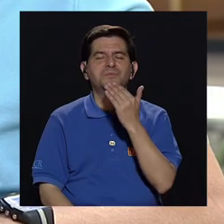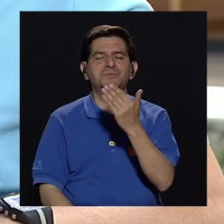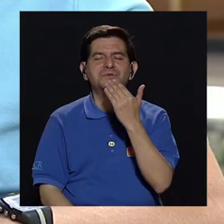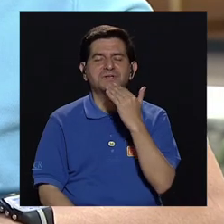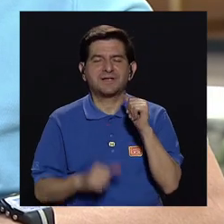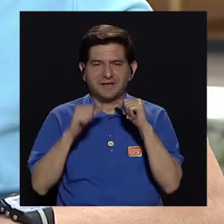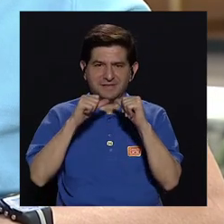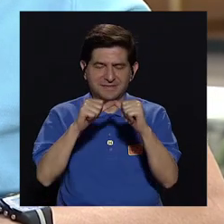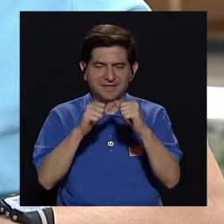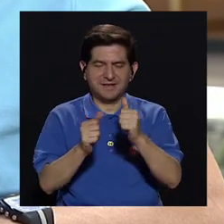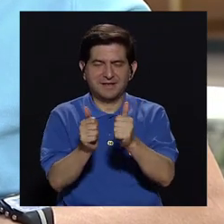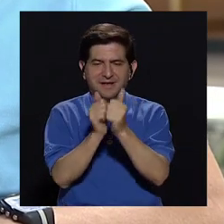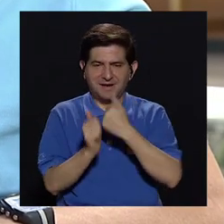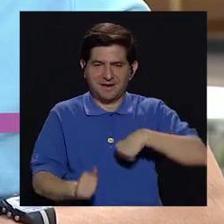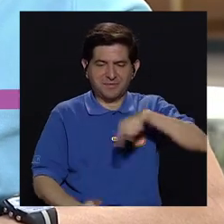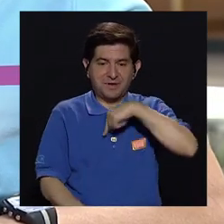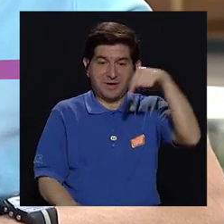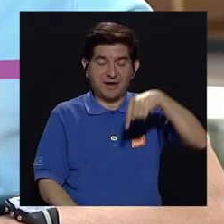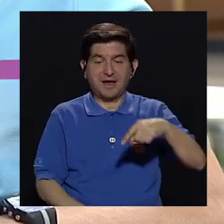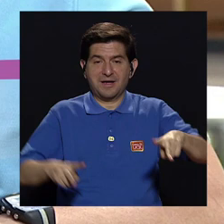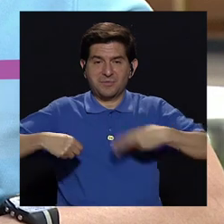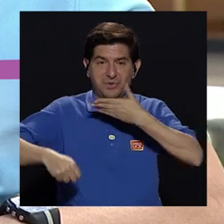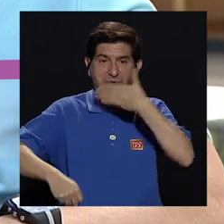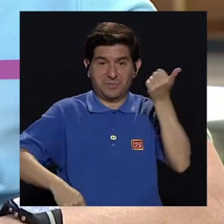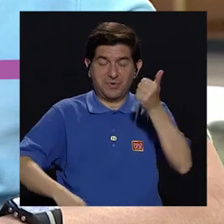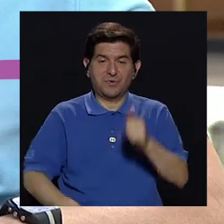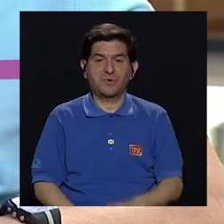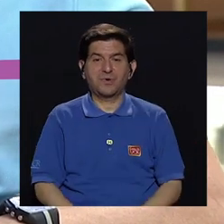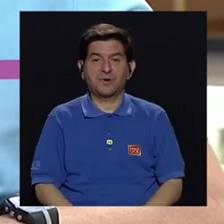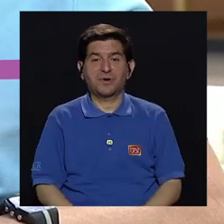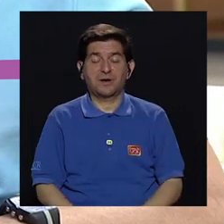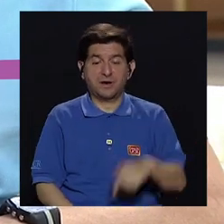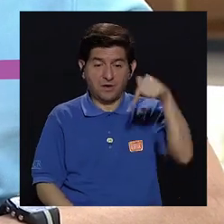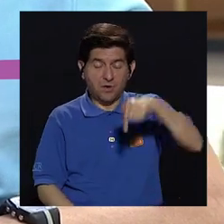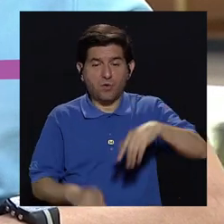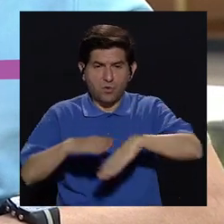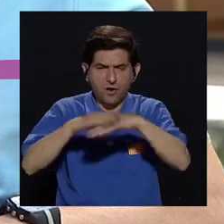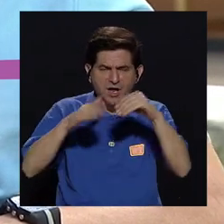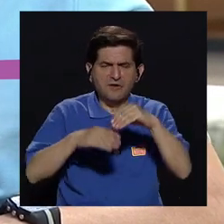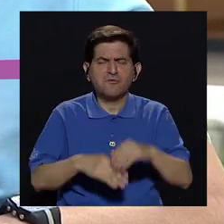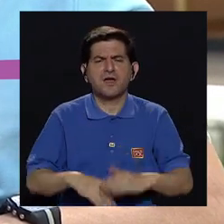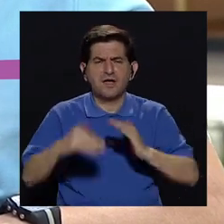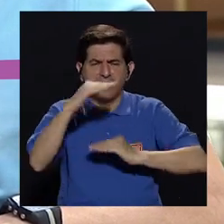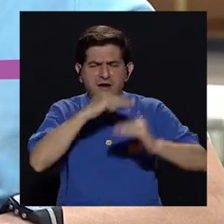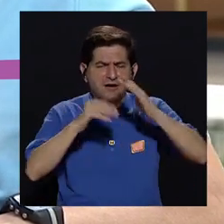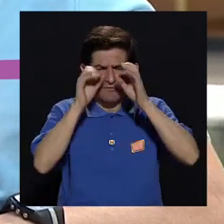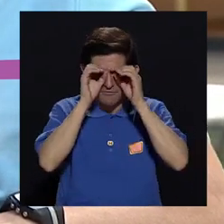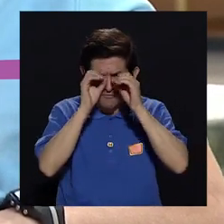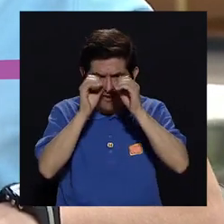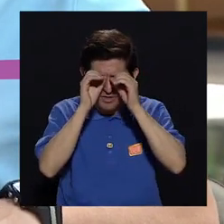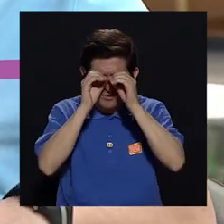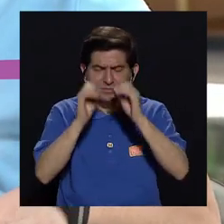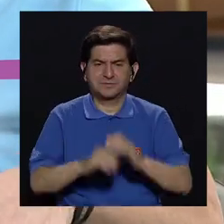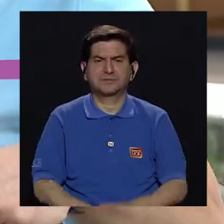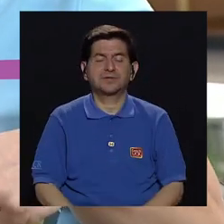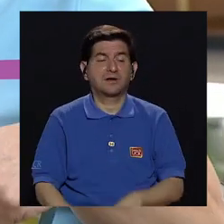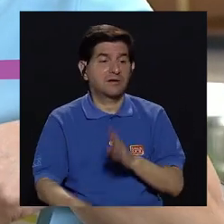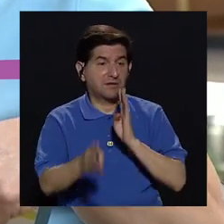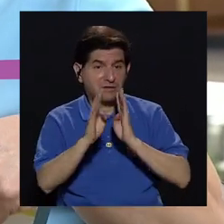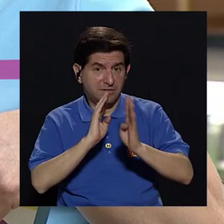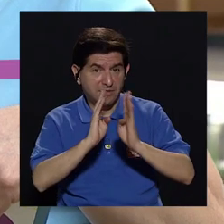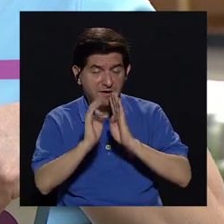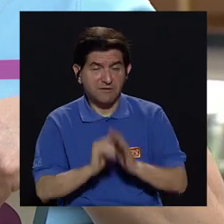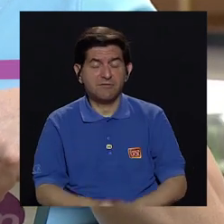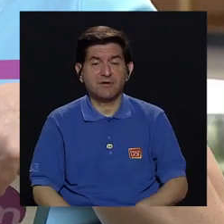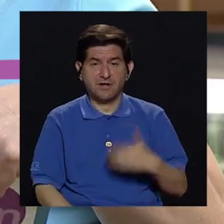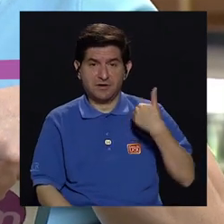Muchísimas gracias por continuar con nosotros, somos Vivir Mejor y al día de hoy estamos desde las afueras de la Facultad de Microbiología